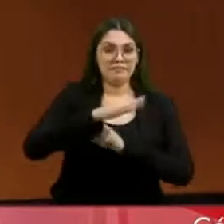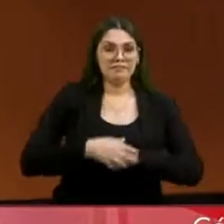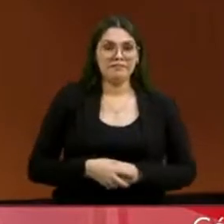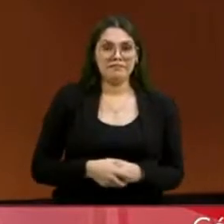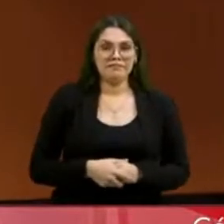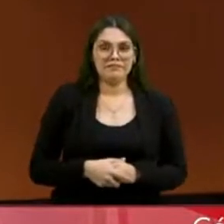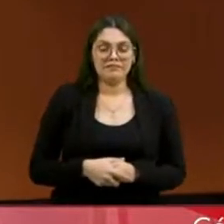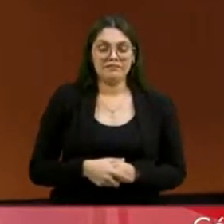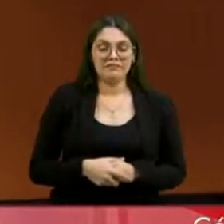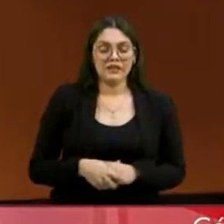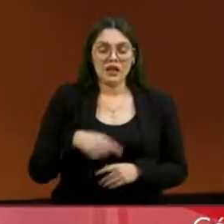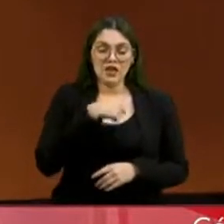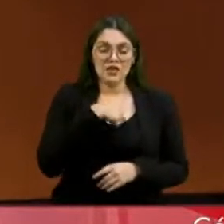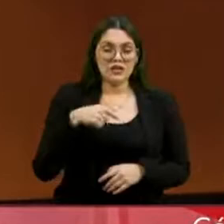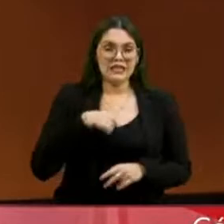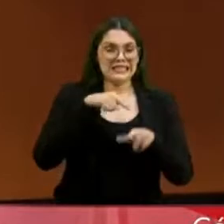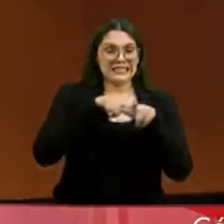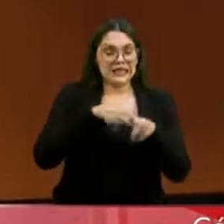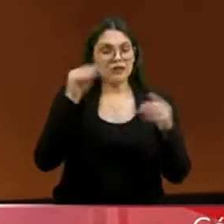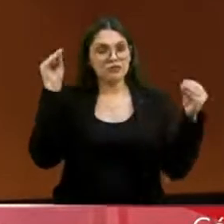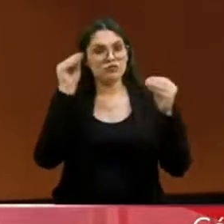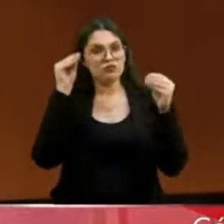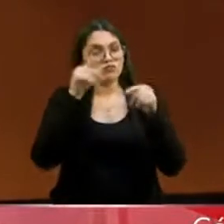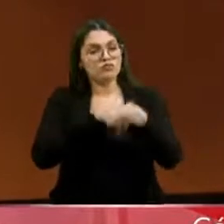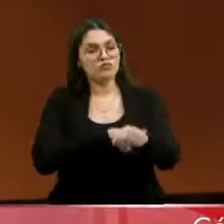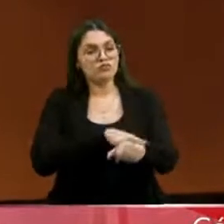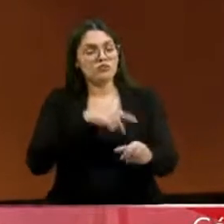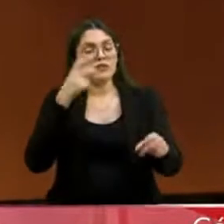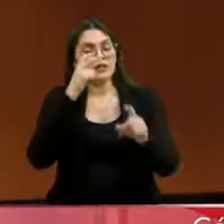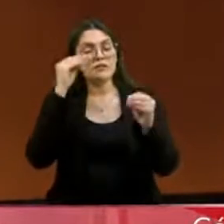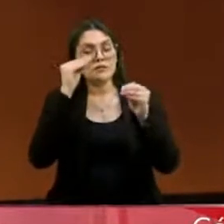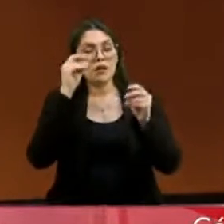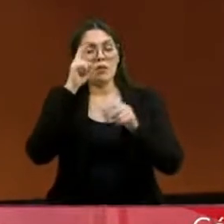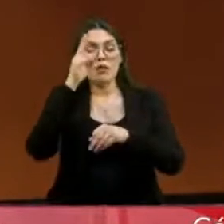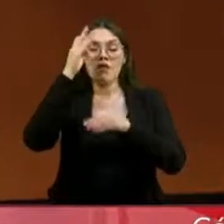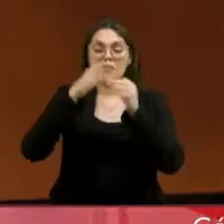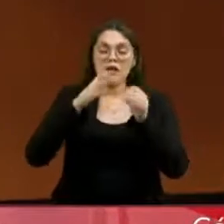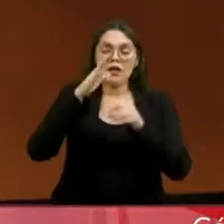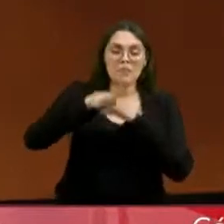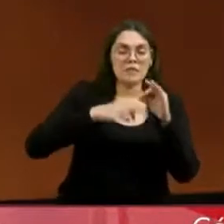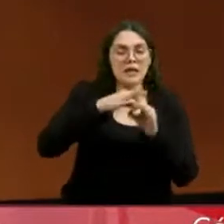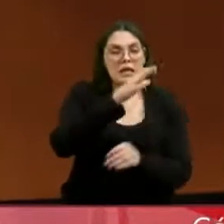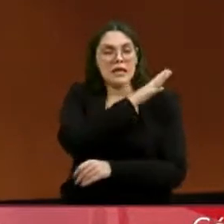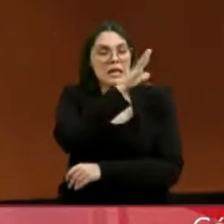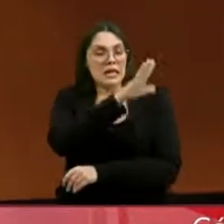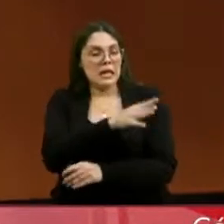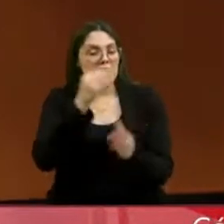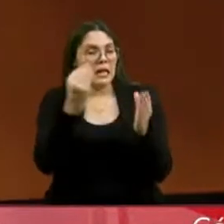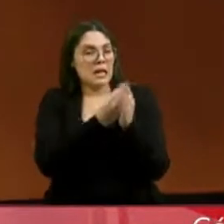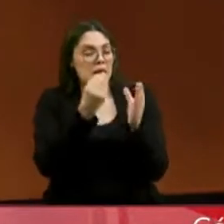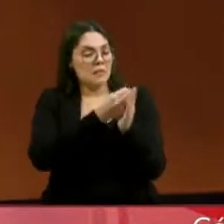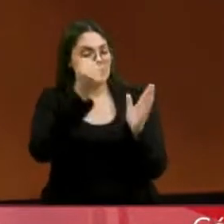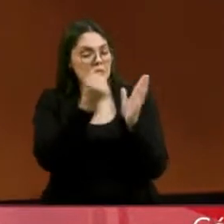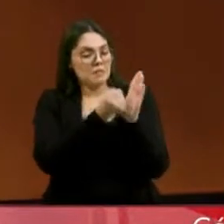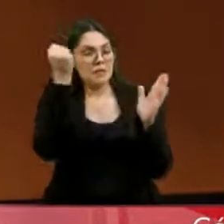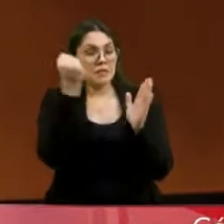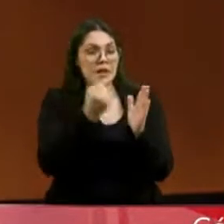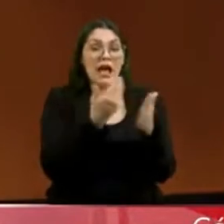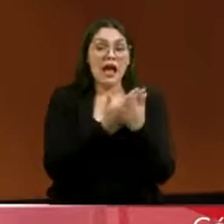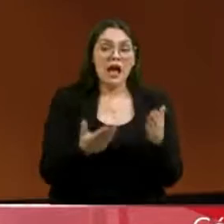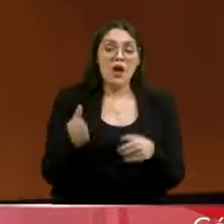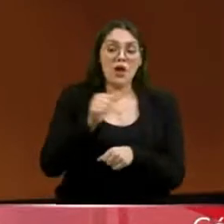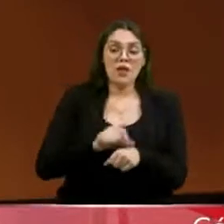Largo debate para las reservas y finalmente fue aprobada en lo general y en lo particular. Y